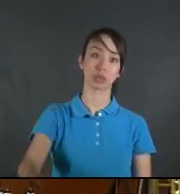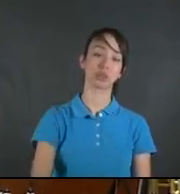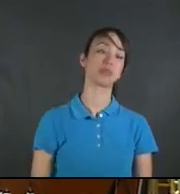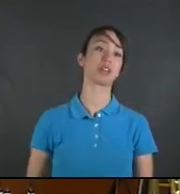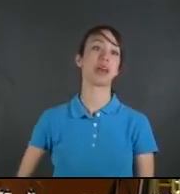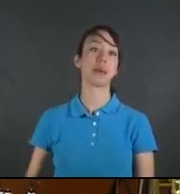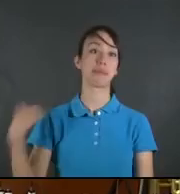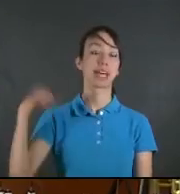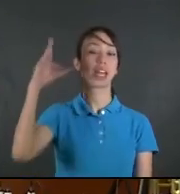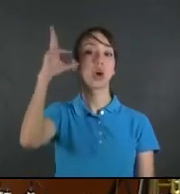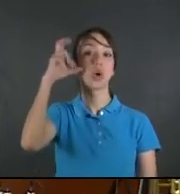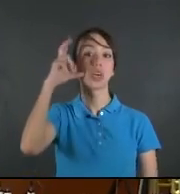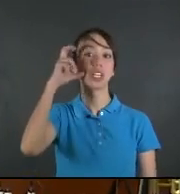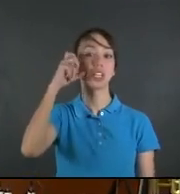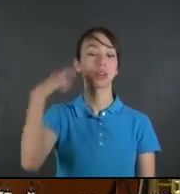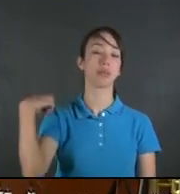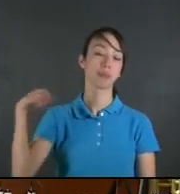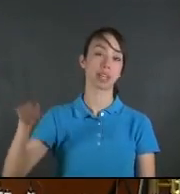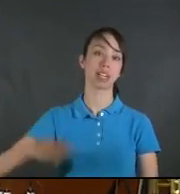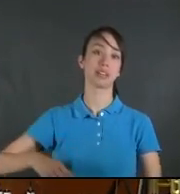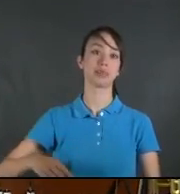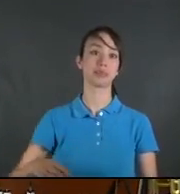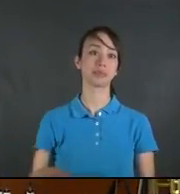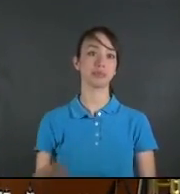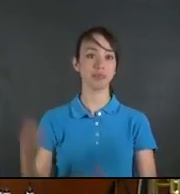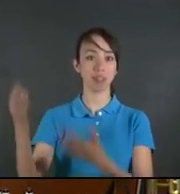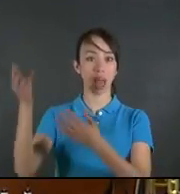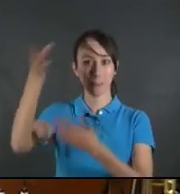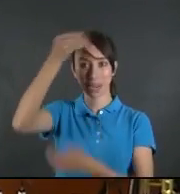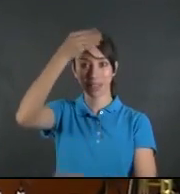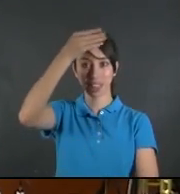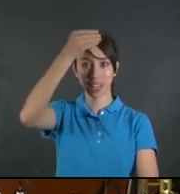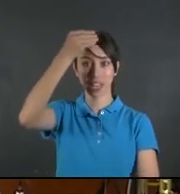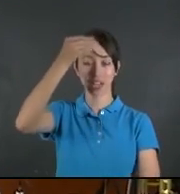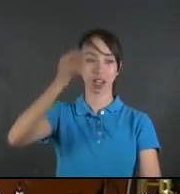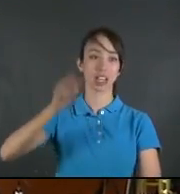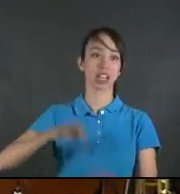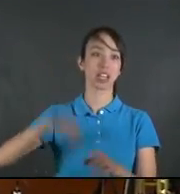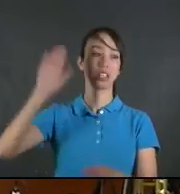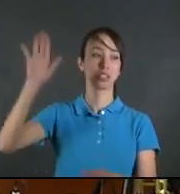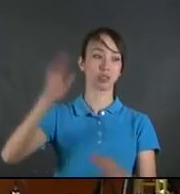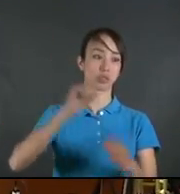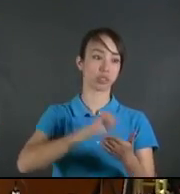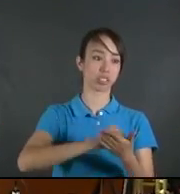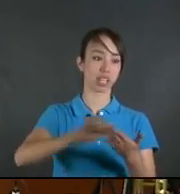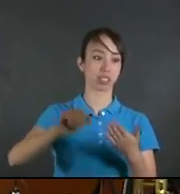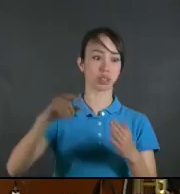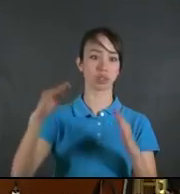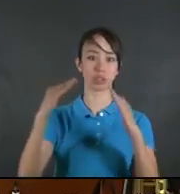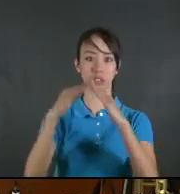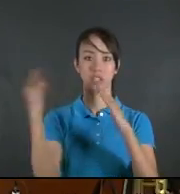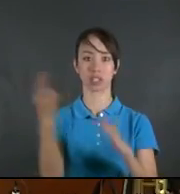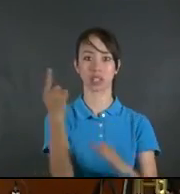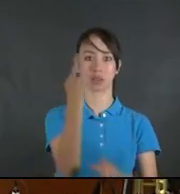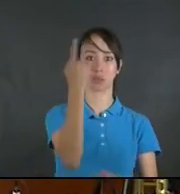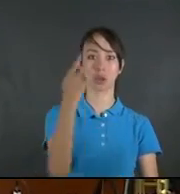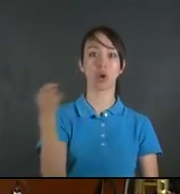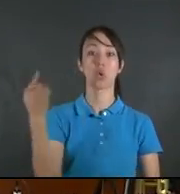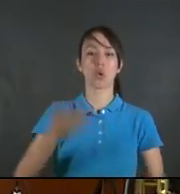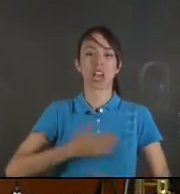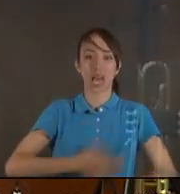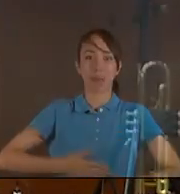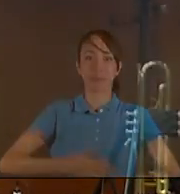para oír para inquirir en su santo templo un hambre